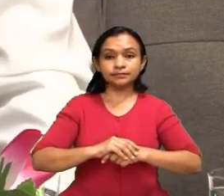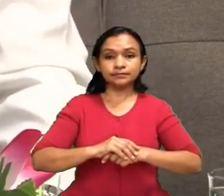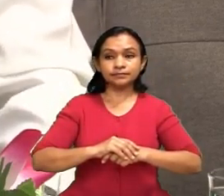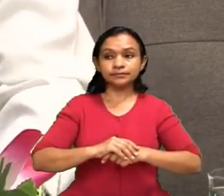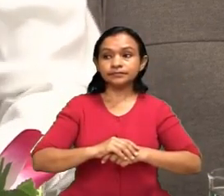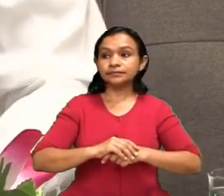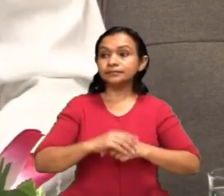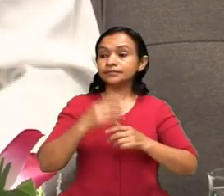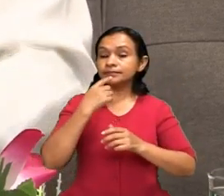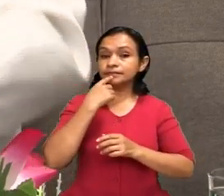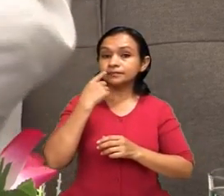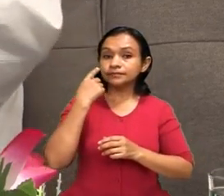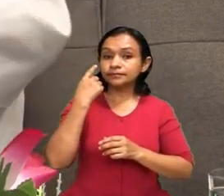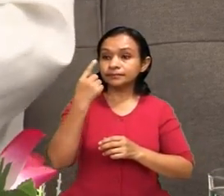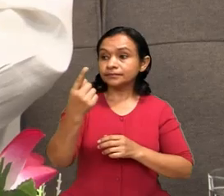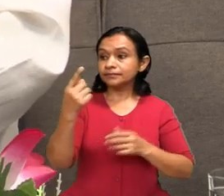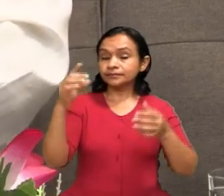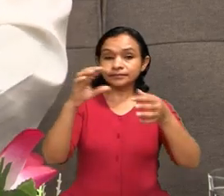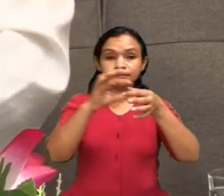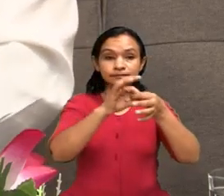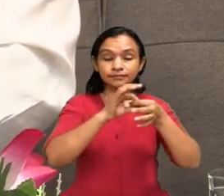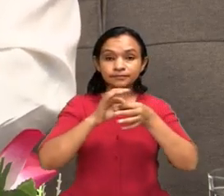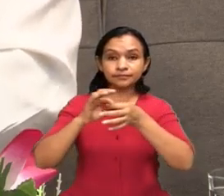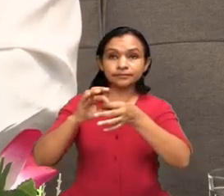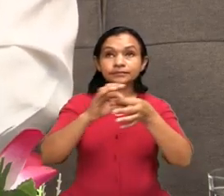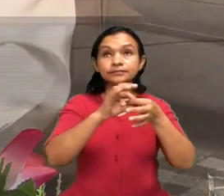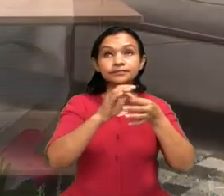Diputado, aprovechando su compañía y a partir de esa